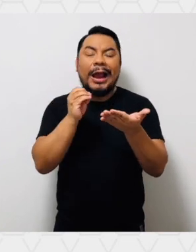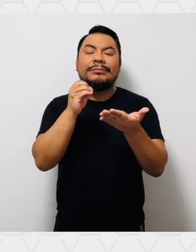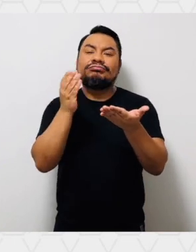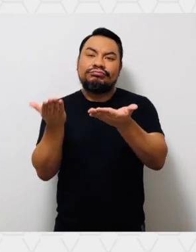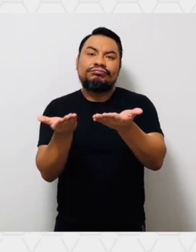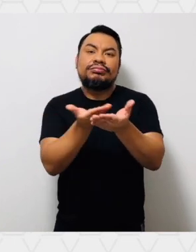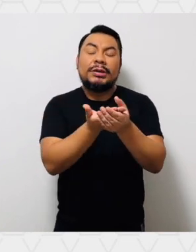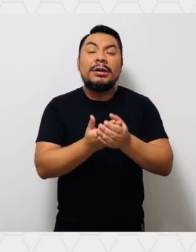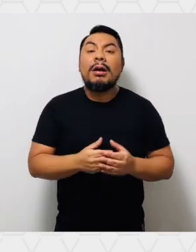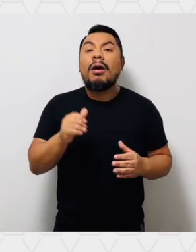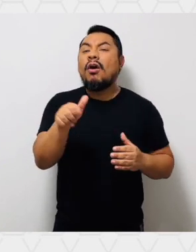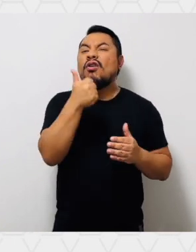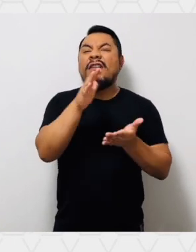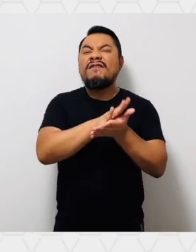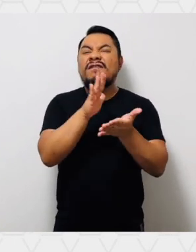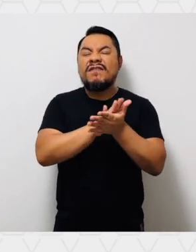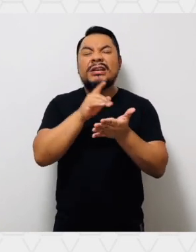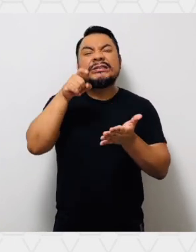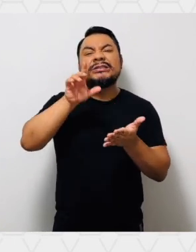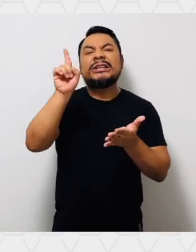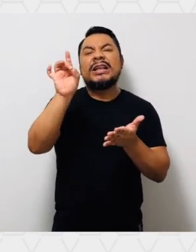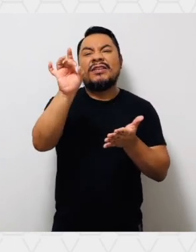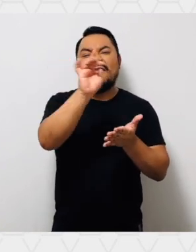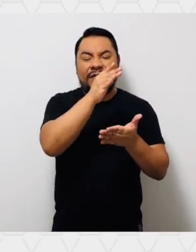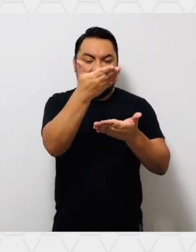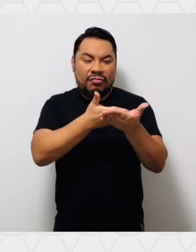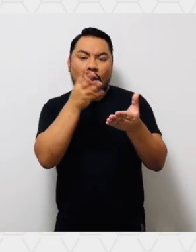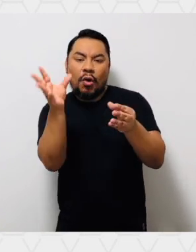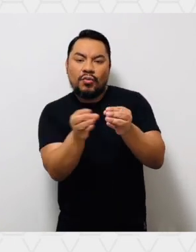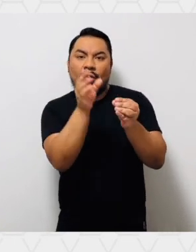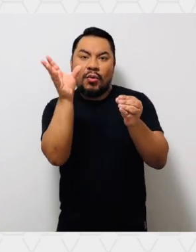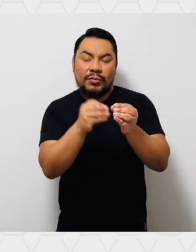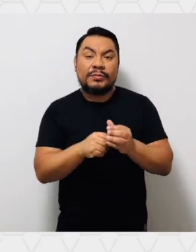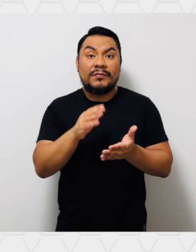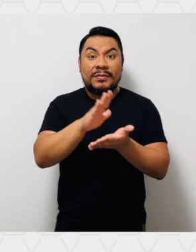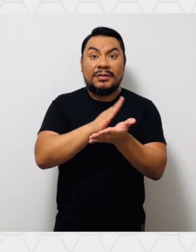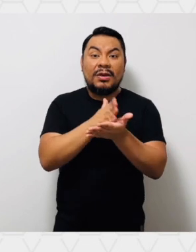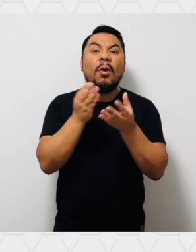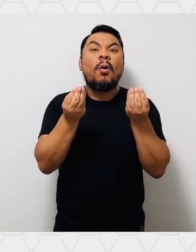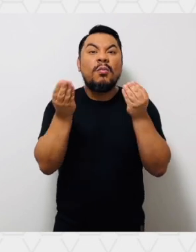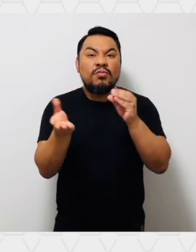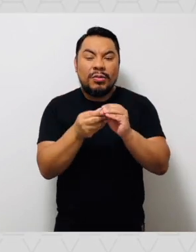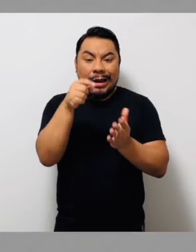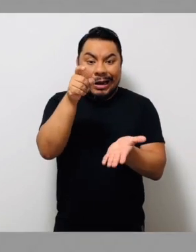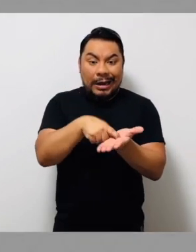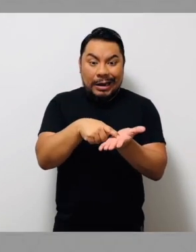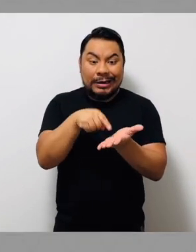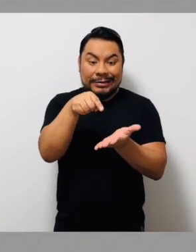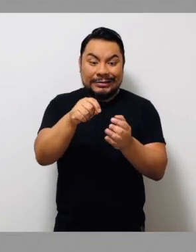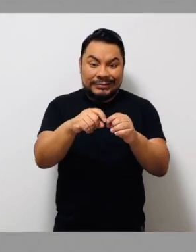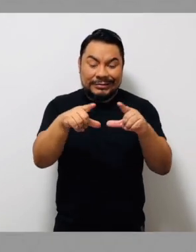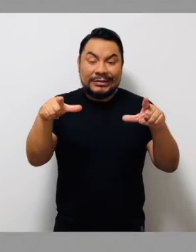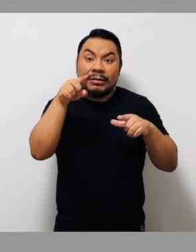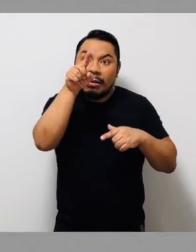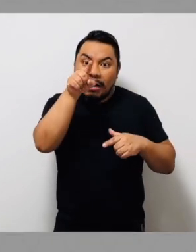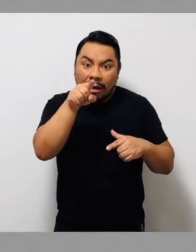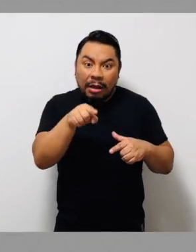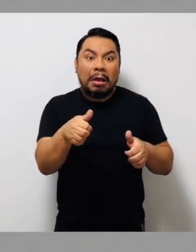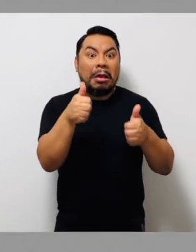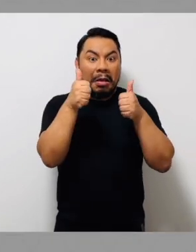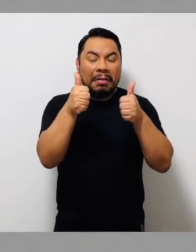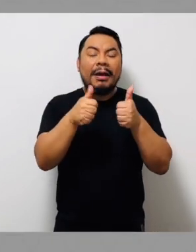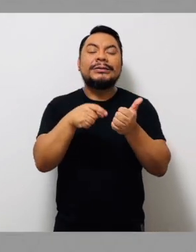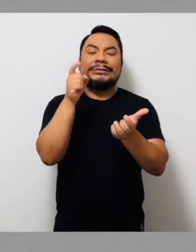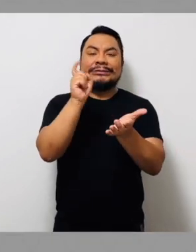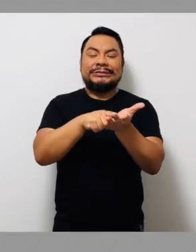datos, entre otros documentos según sea tu caso. Para subir el documento, haz clic en Cargar, lee las indicaciones